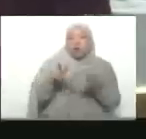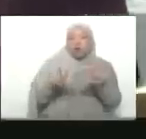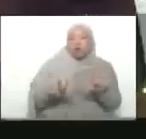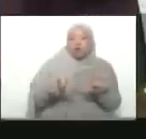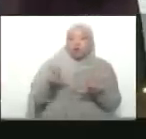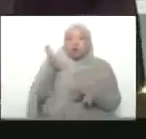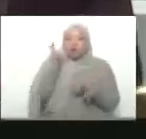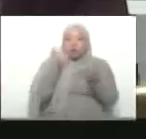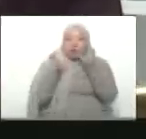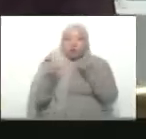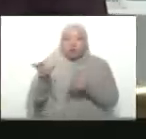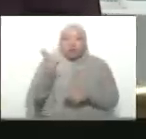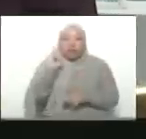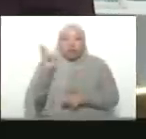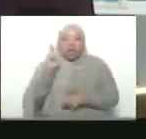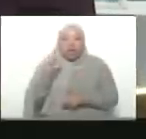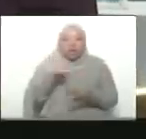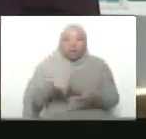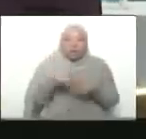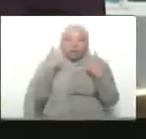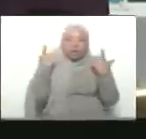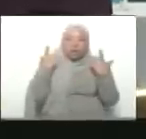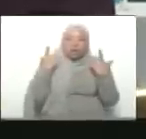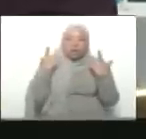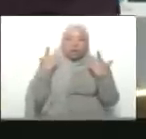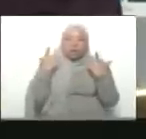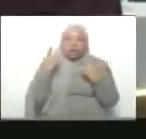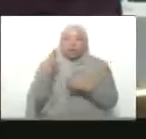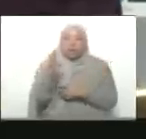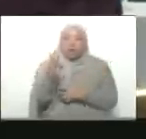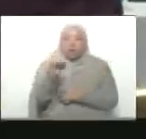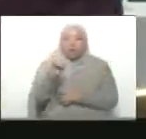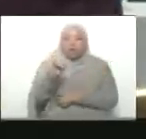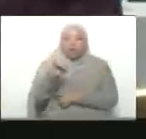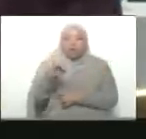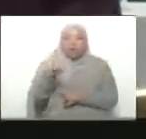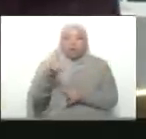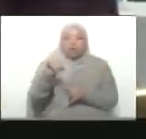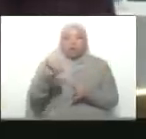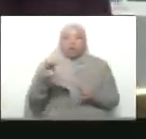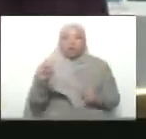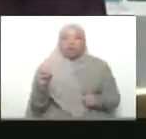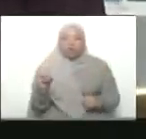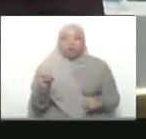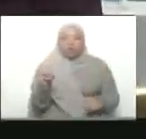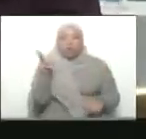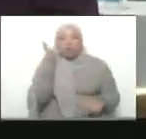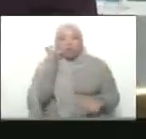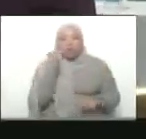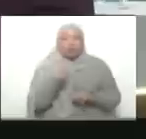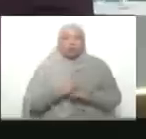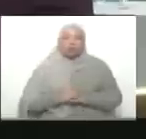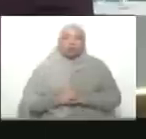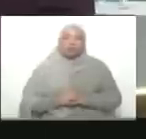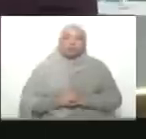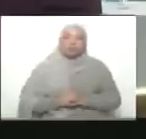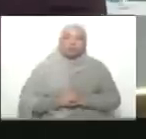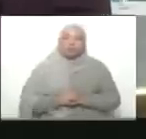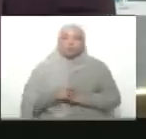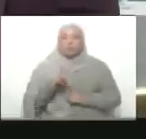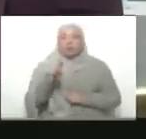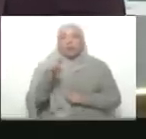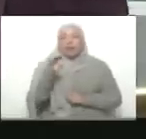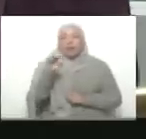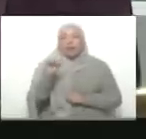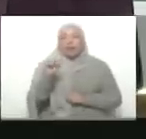escuchaba era radio aeropuerto estaba filios Danilo en radio aeropuerto estaba Rafael Cómo se llama